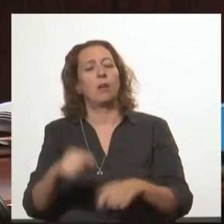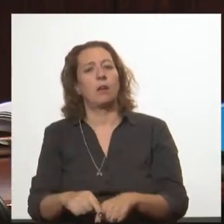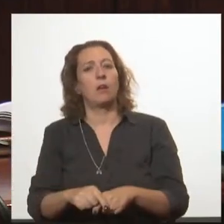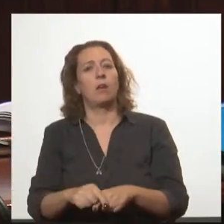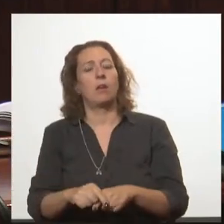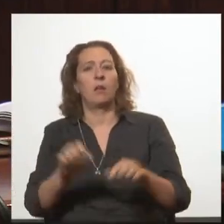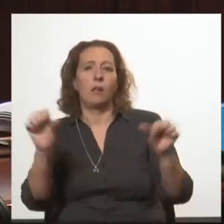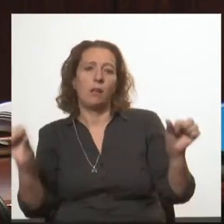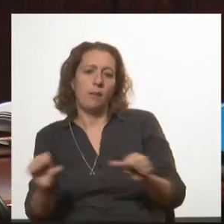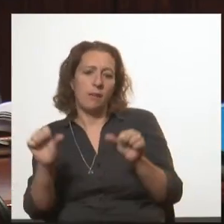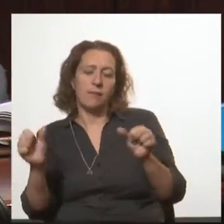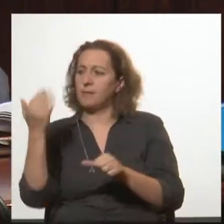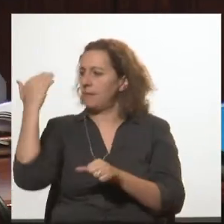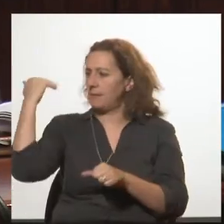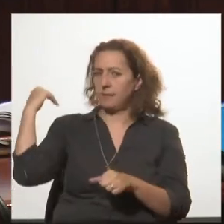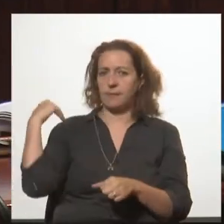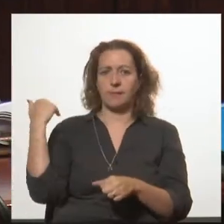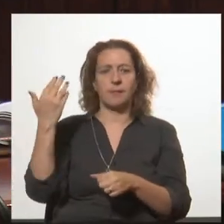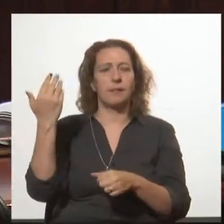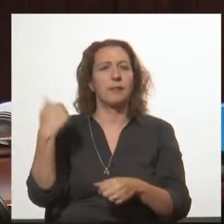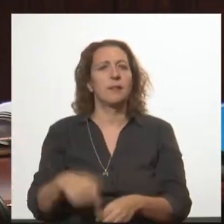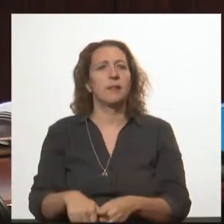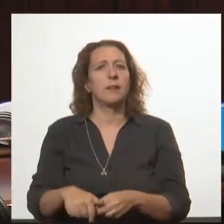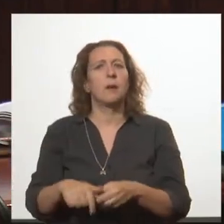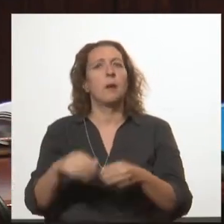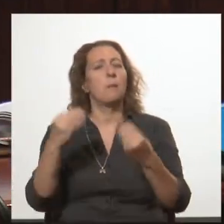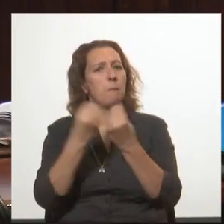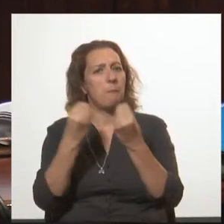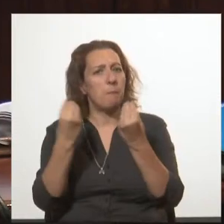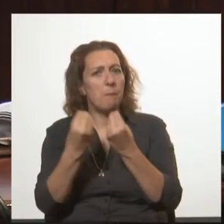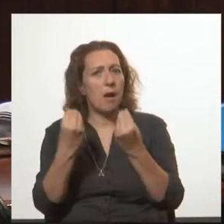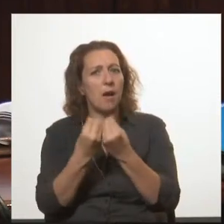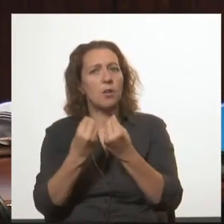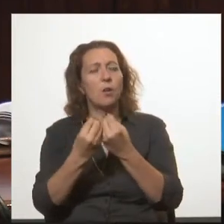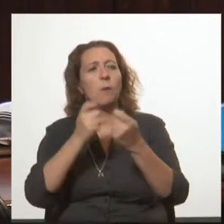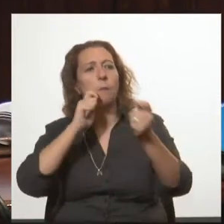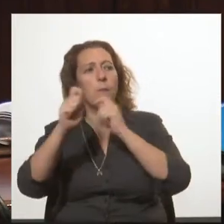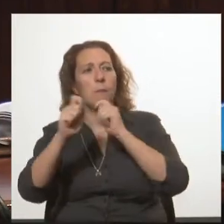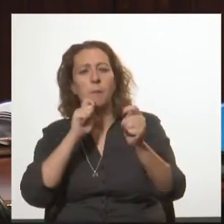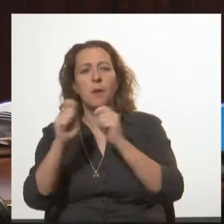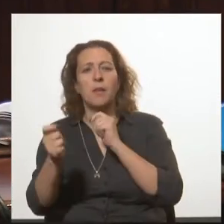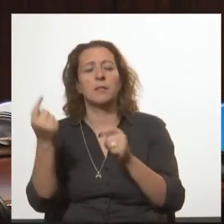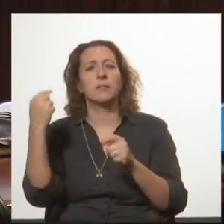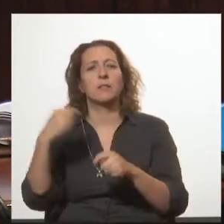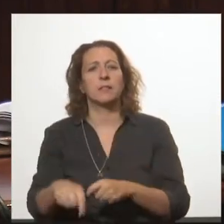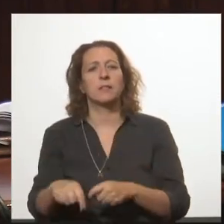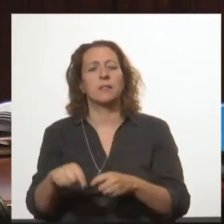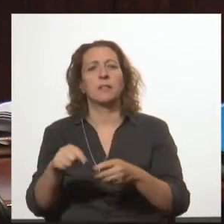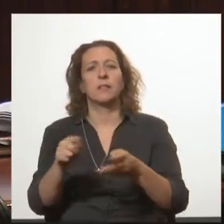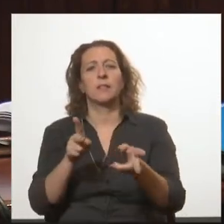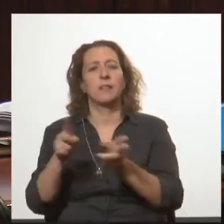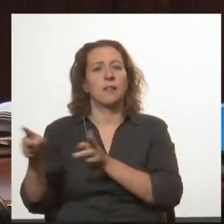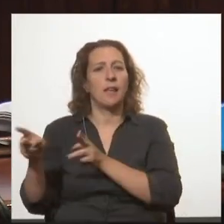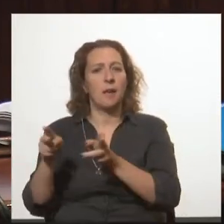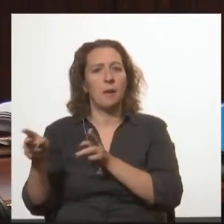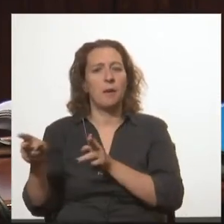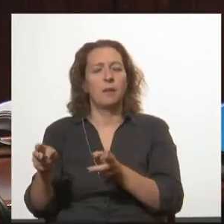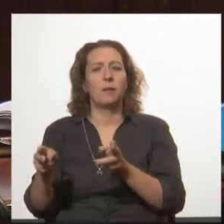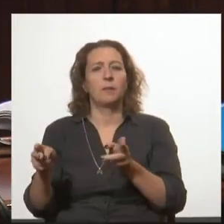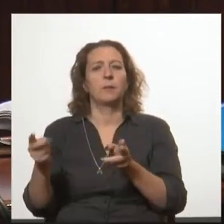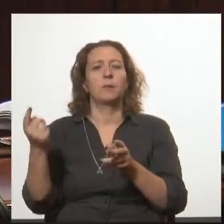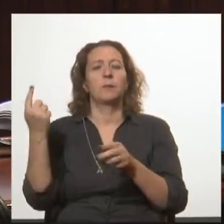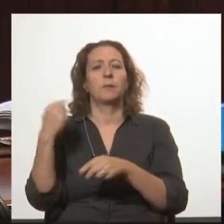lo que hice en esos tiempos varios están en la prensa de la época los tengo aquí y los voy a aportar